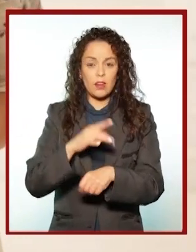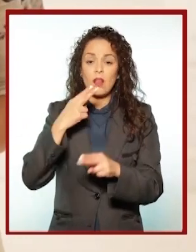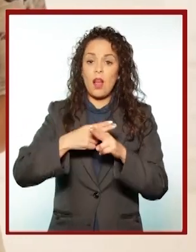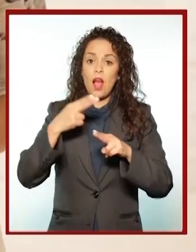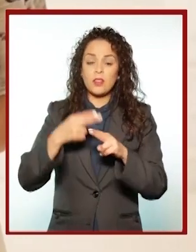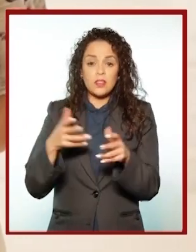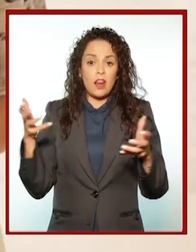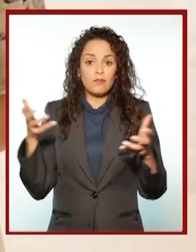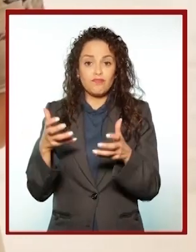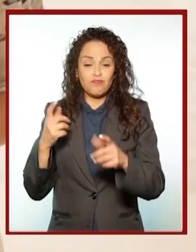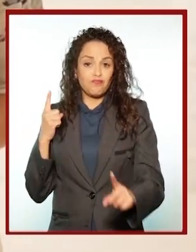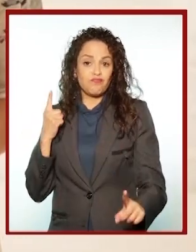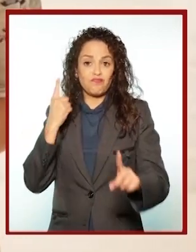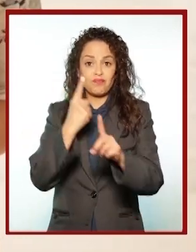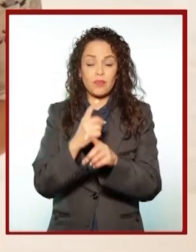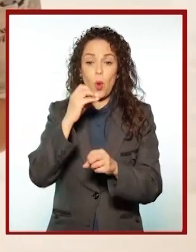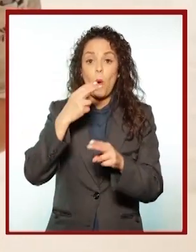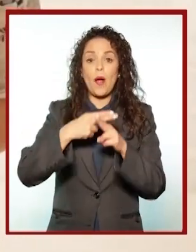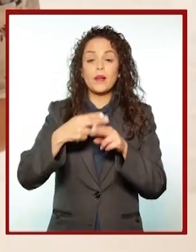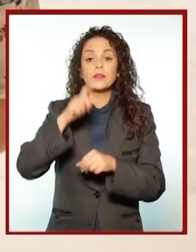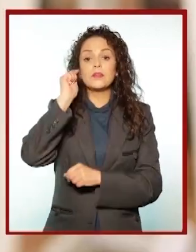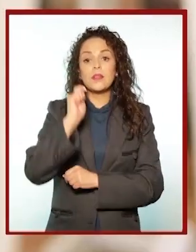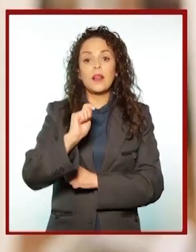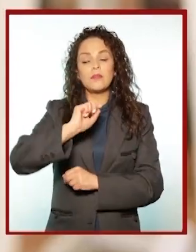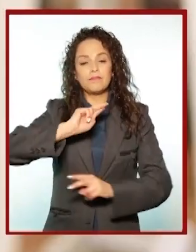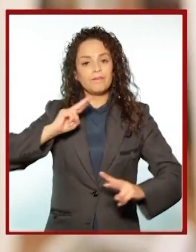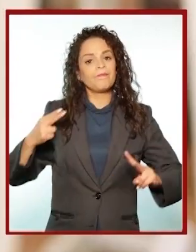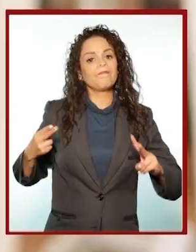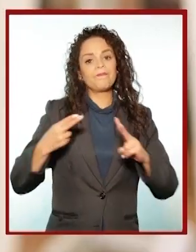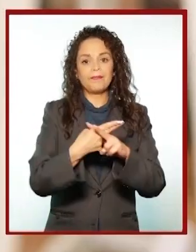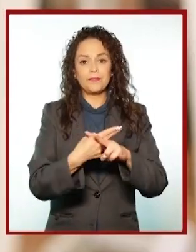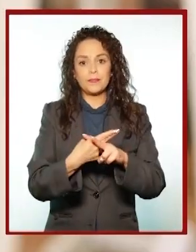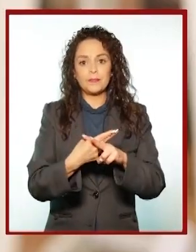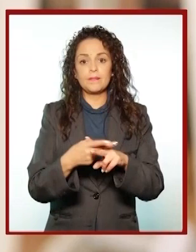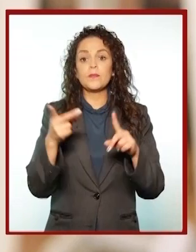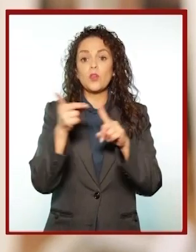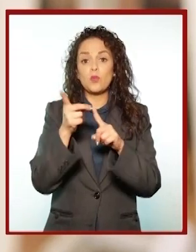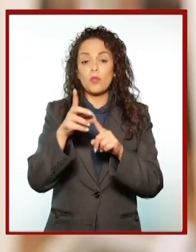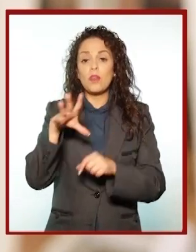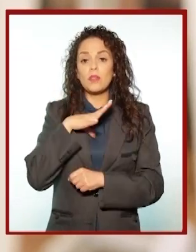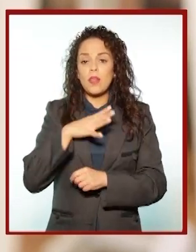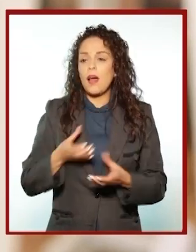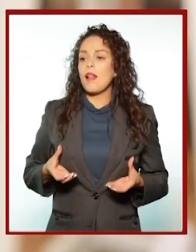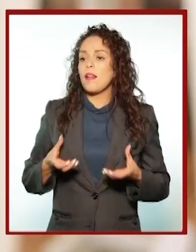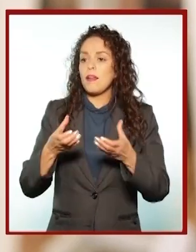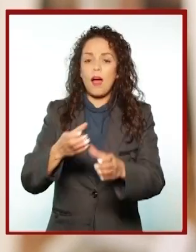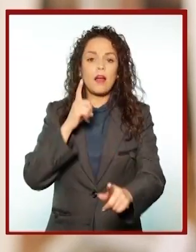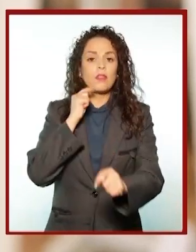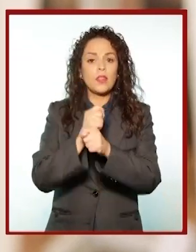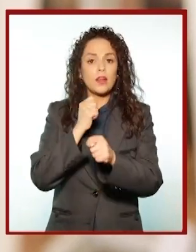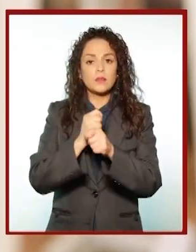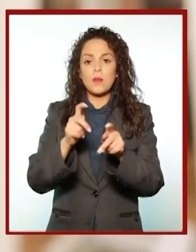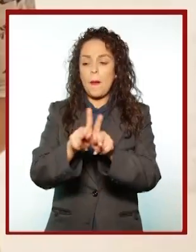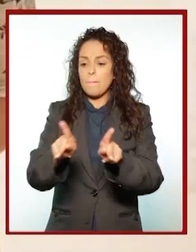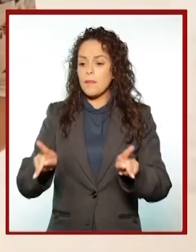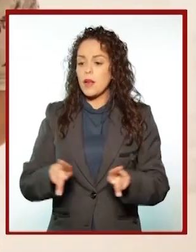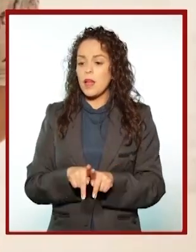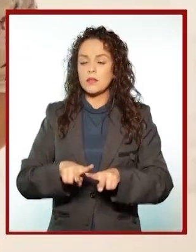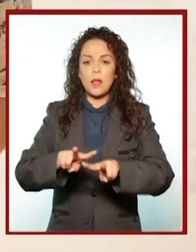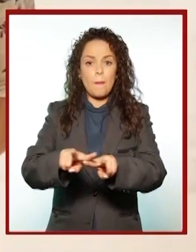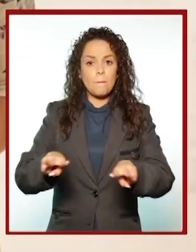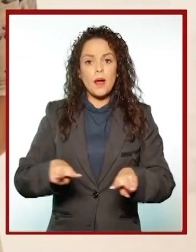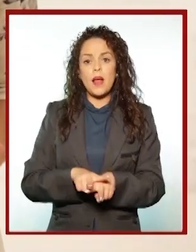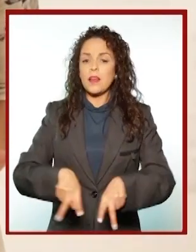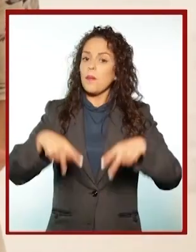indeseados, violaciones o incluso el feminicidio. La violencia sexual ocurre en las calles, en el transporte público, en